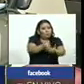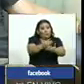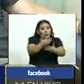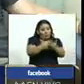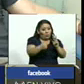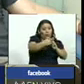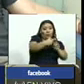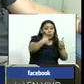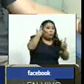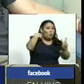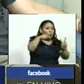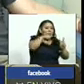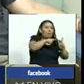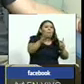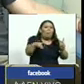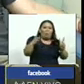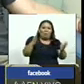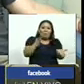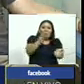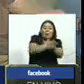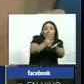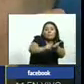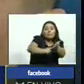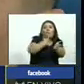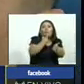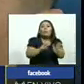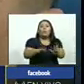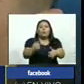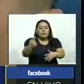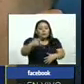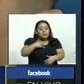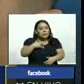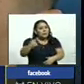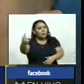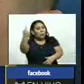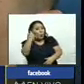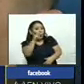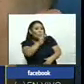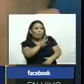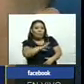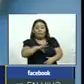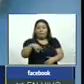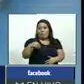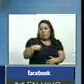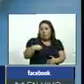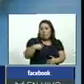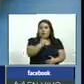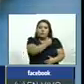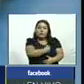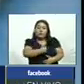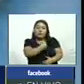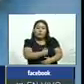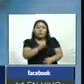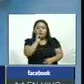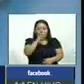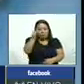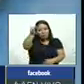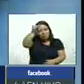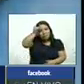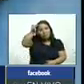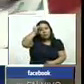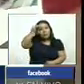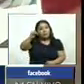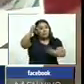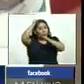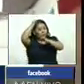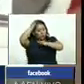y Misael, quienes llegan por primera vez a donar, obligados por la dolencia de un familiar. Pese a eso, son conscientes que